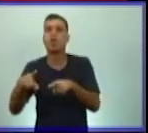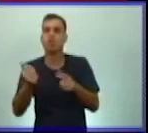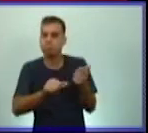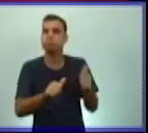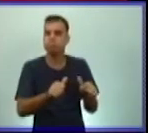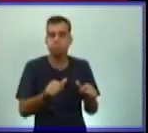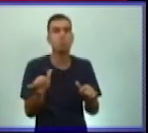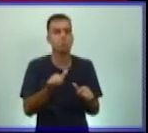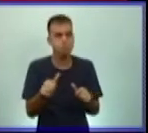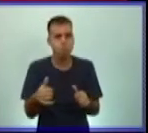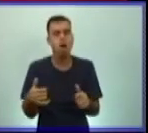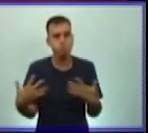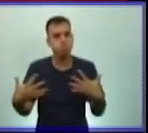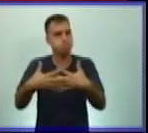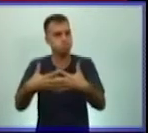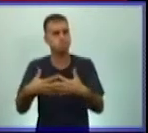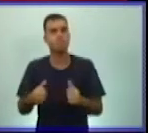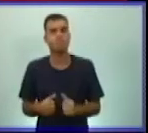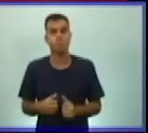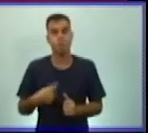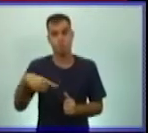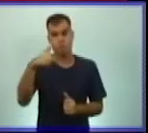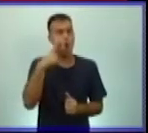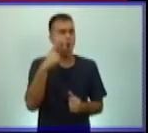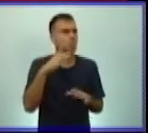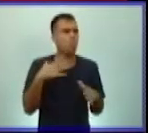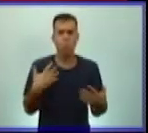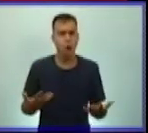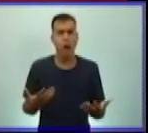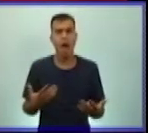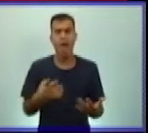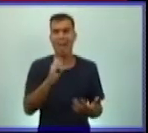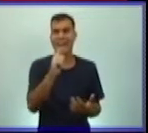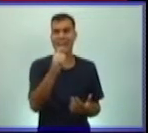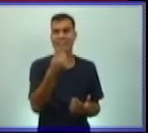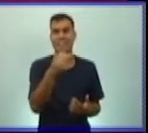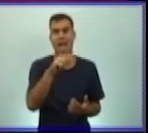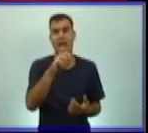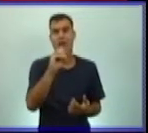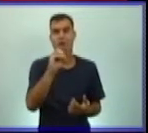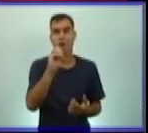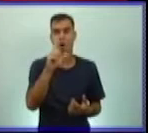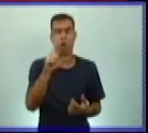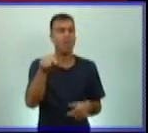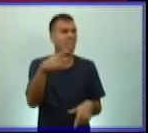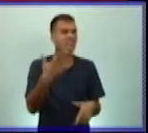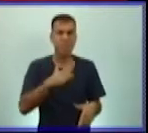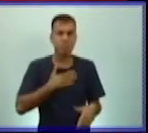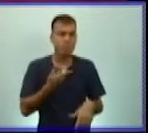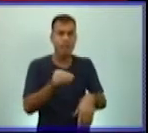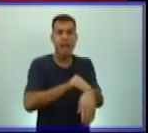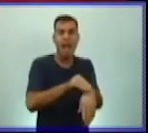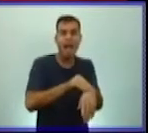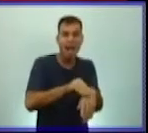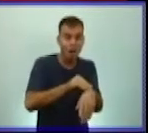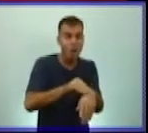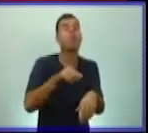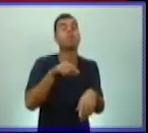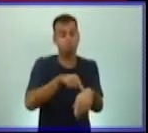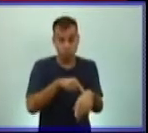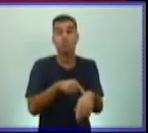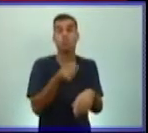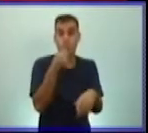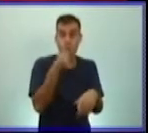compuestas. Y otras sustancias compuestas que ustedes conocen, por ejemplo el etanol, que es el alcohol, también es una sustancia compuesta que